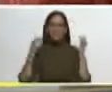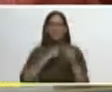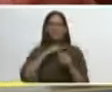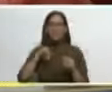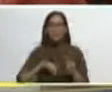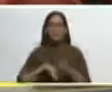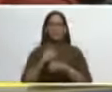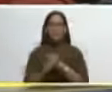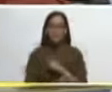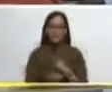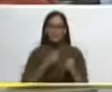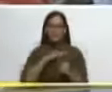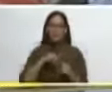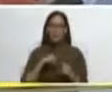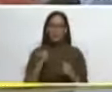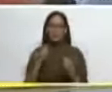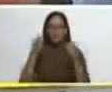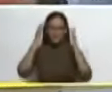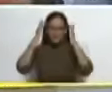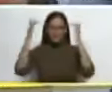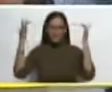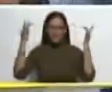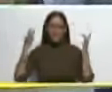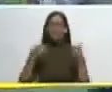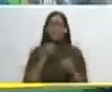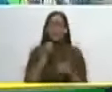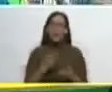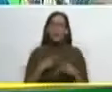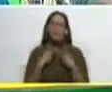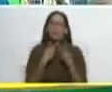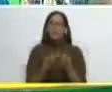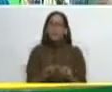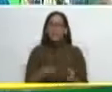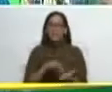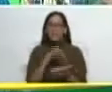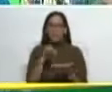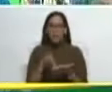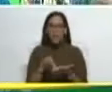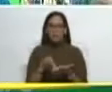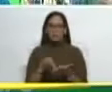nuestros planes, de nuestra sabiduría, de la buena voluntad nacional.